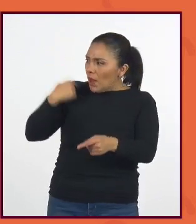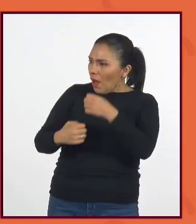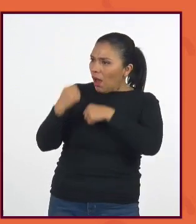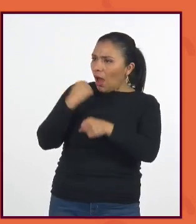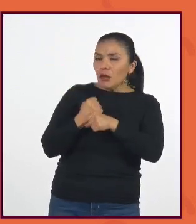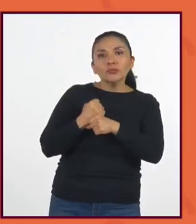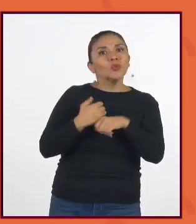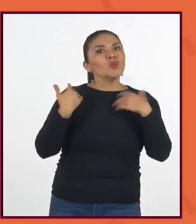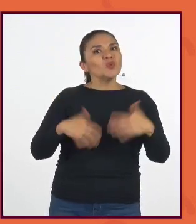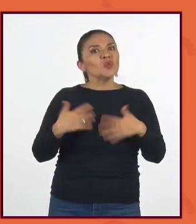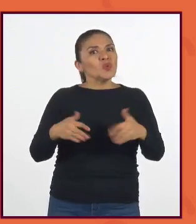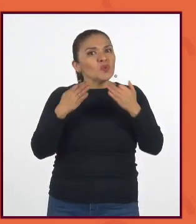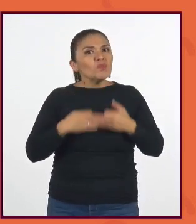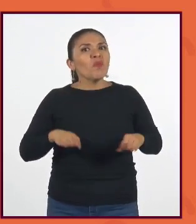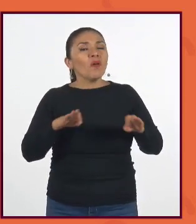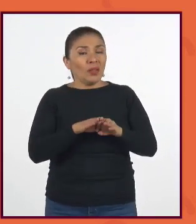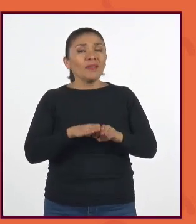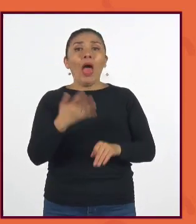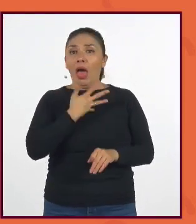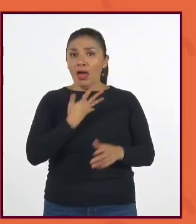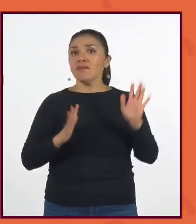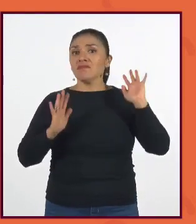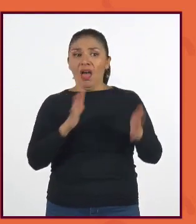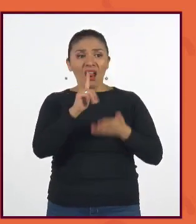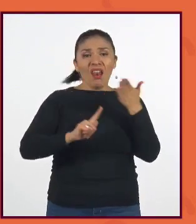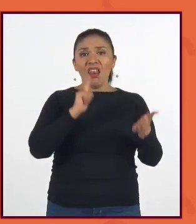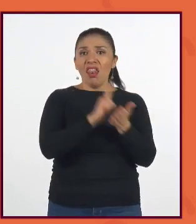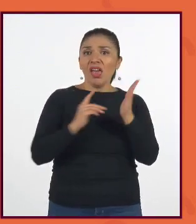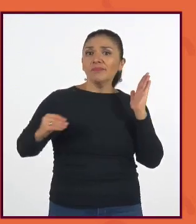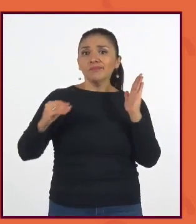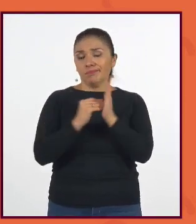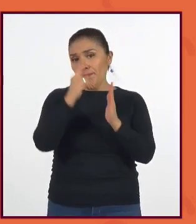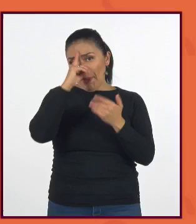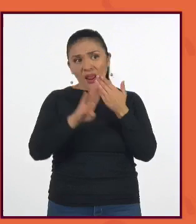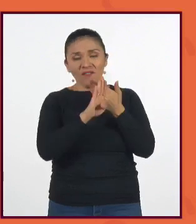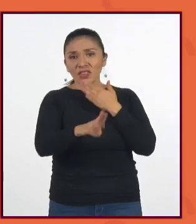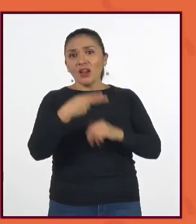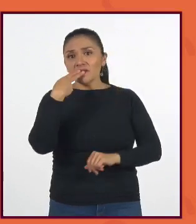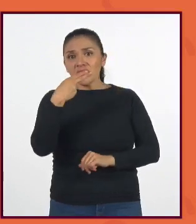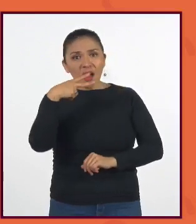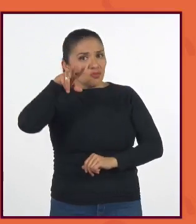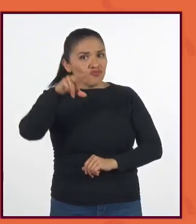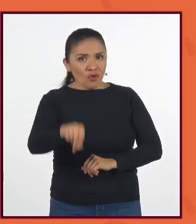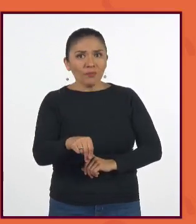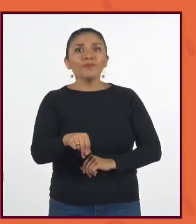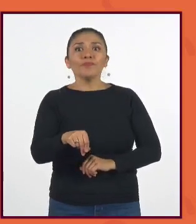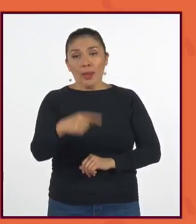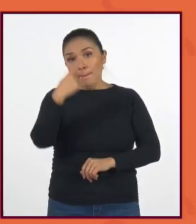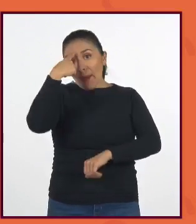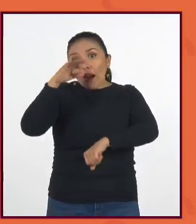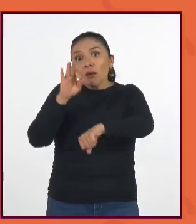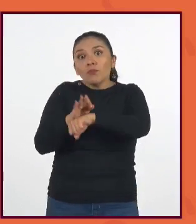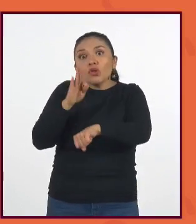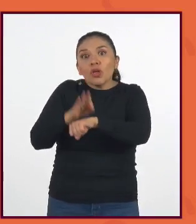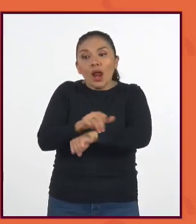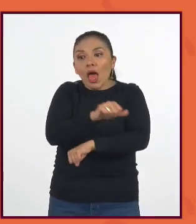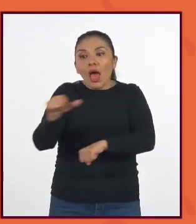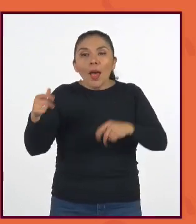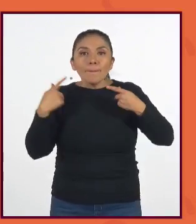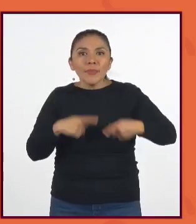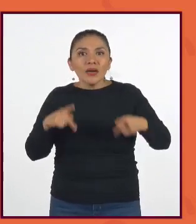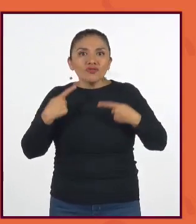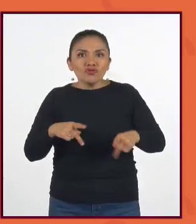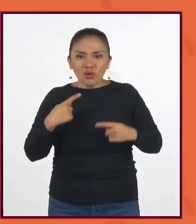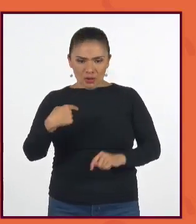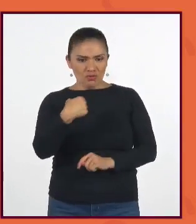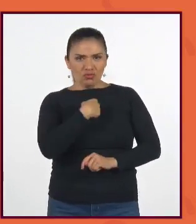tan relevante que hay una ley para antitabaco para proteger sobre todo a las terceras